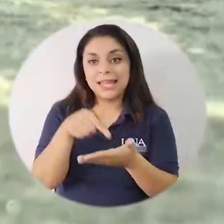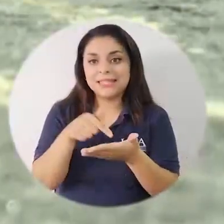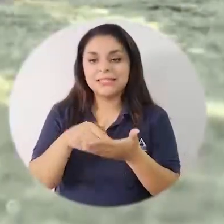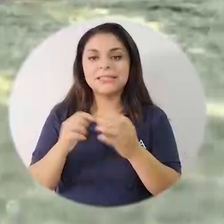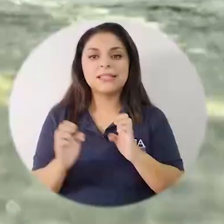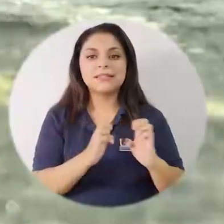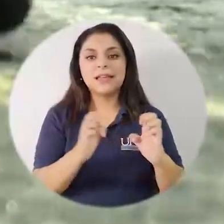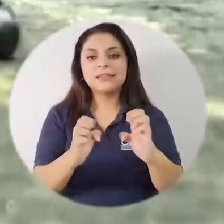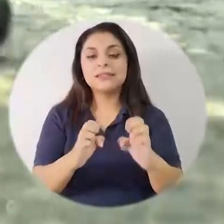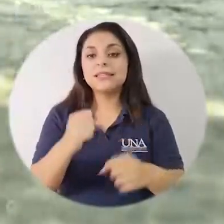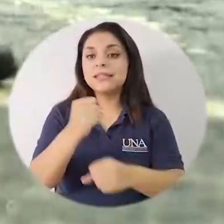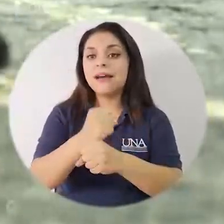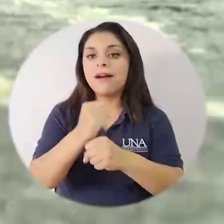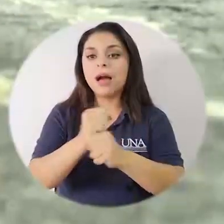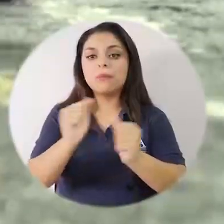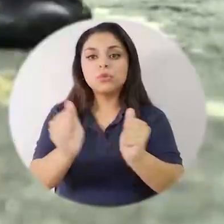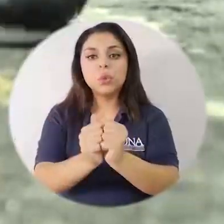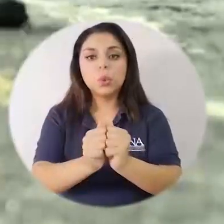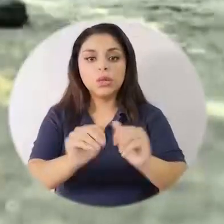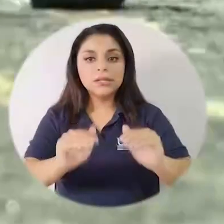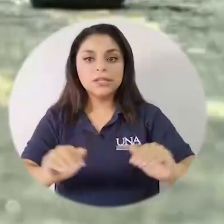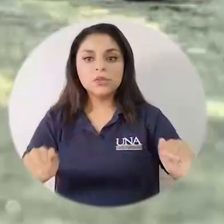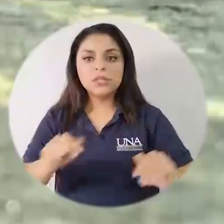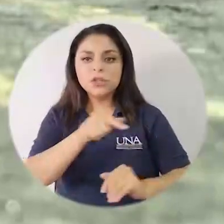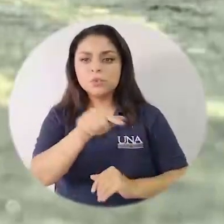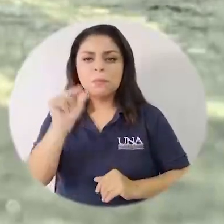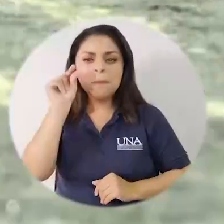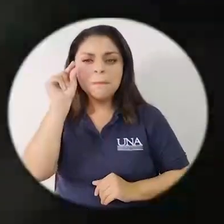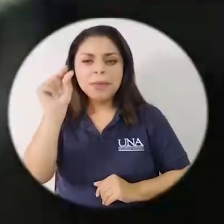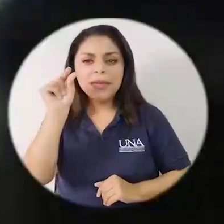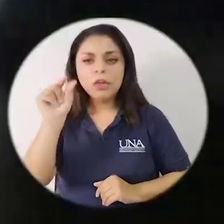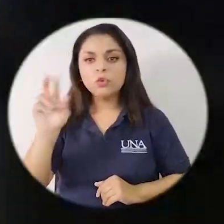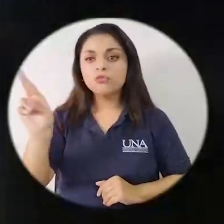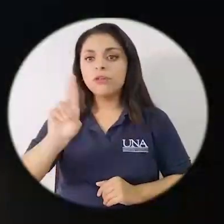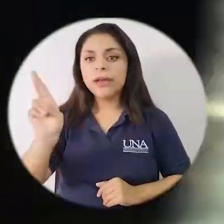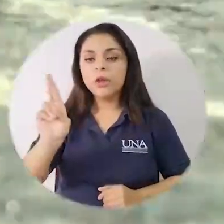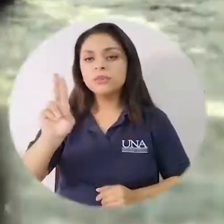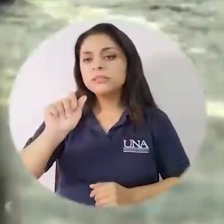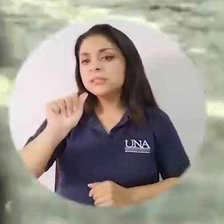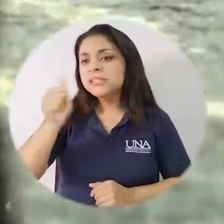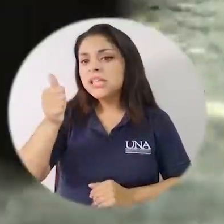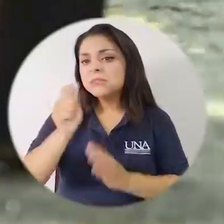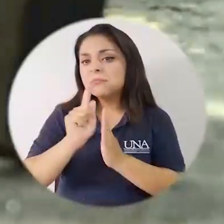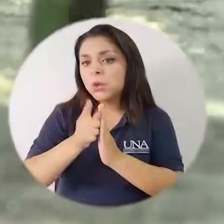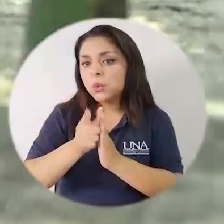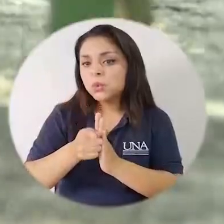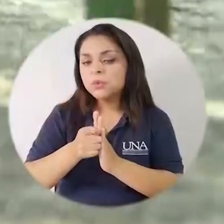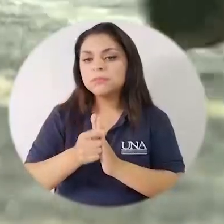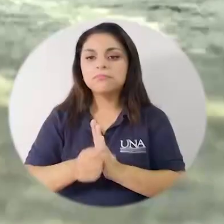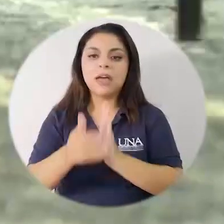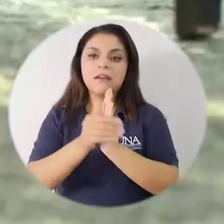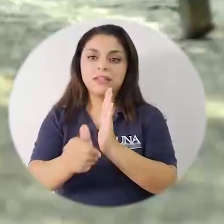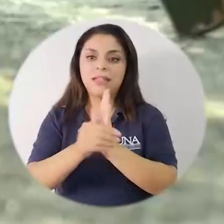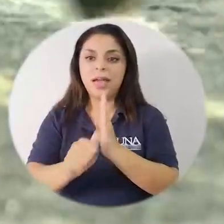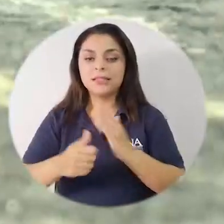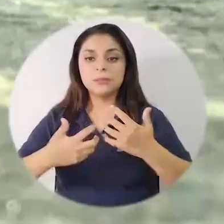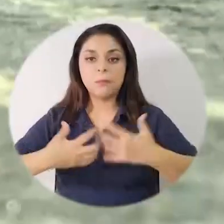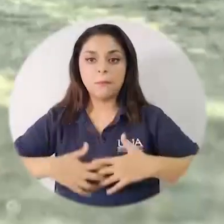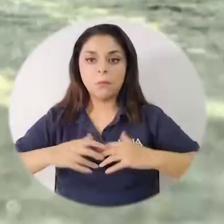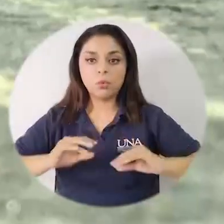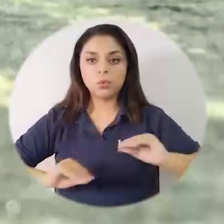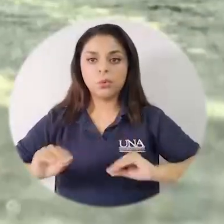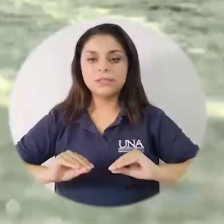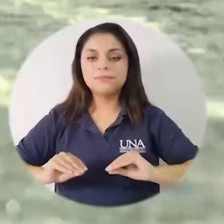implementando esas estrategias y trabajamos con los niños en esos pequeños recreos de 10 minutos de destrezas básicas